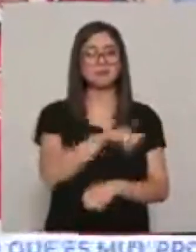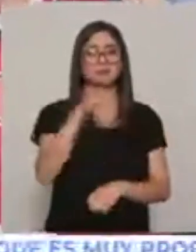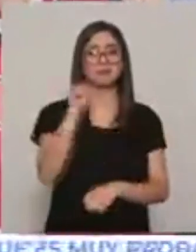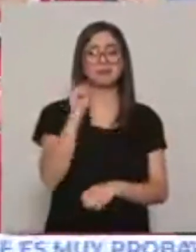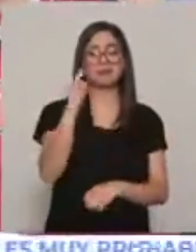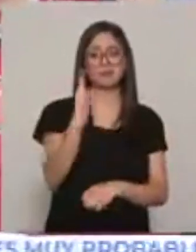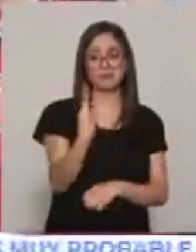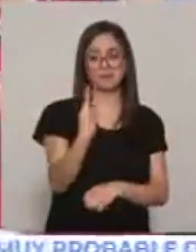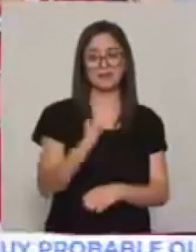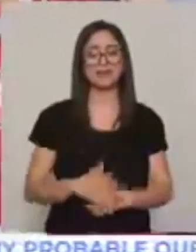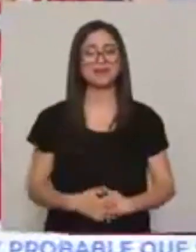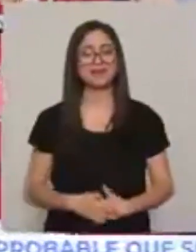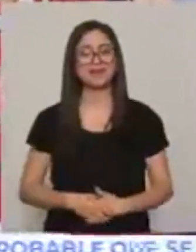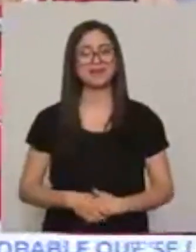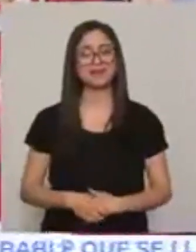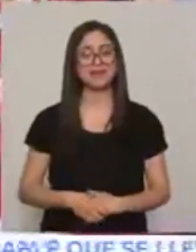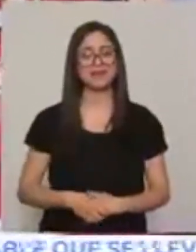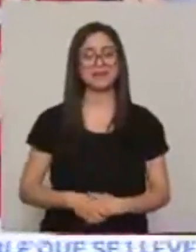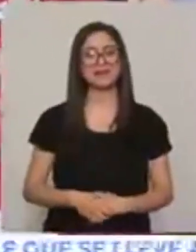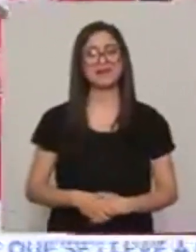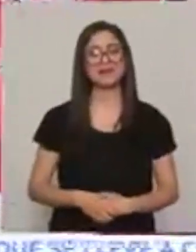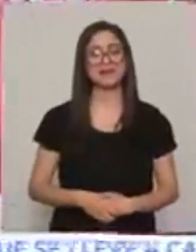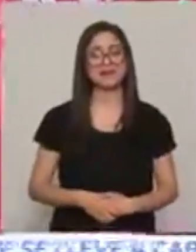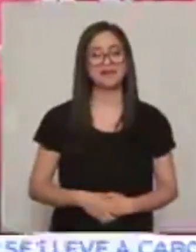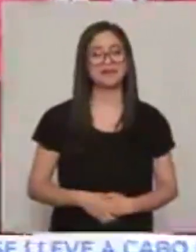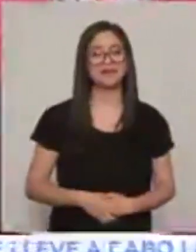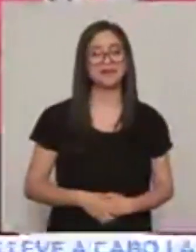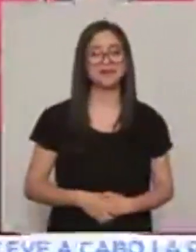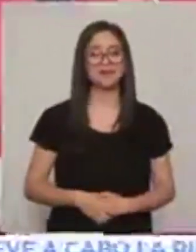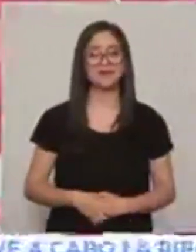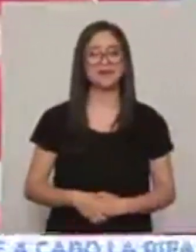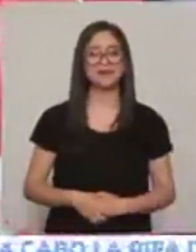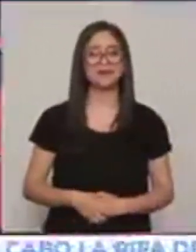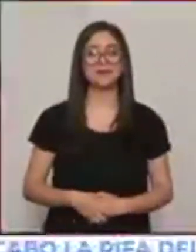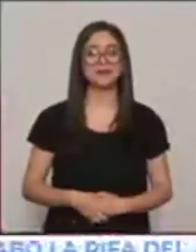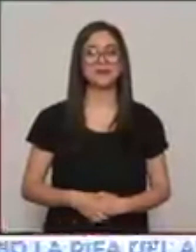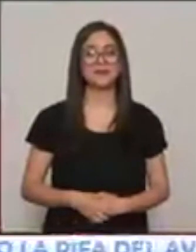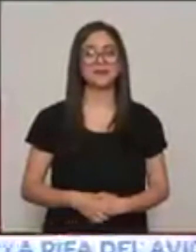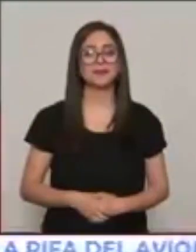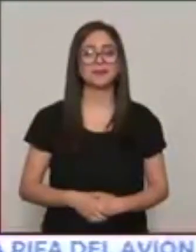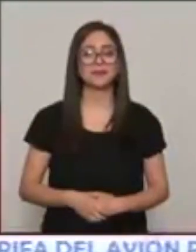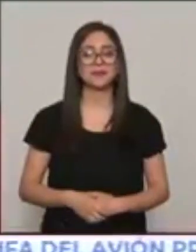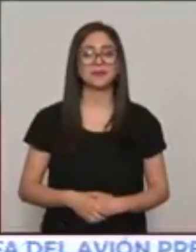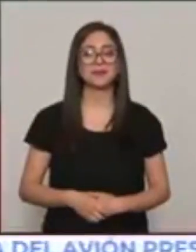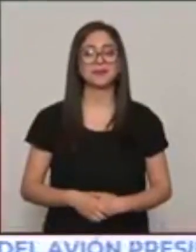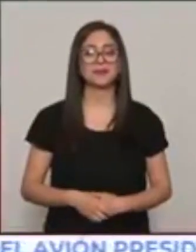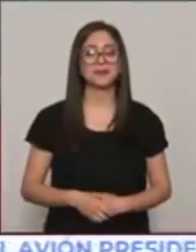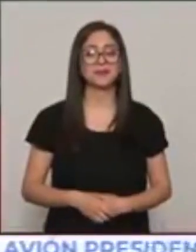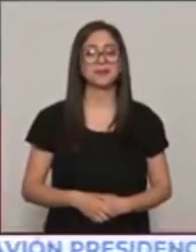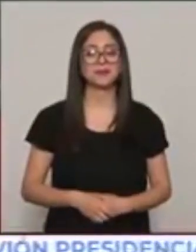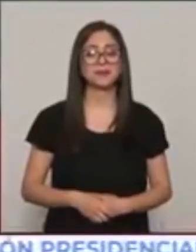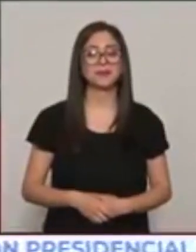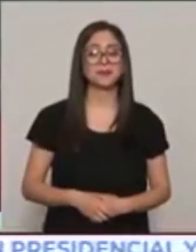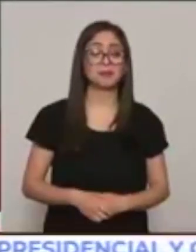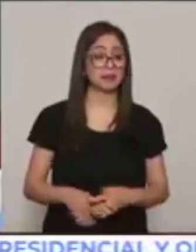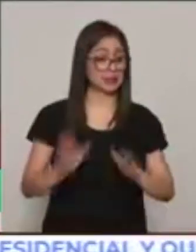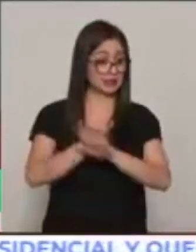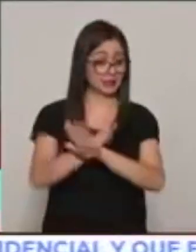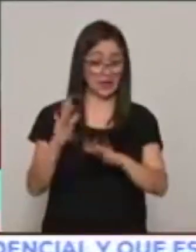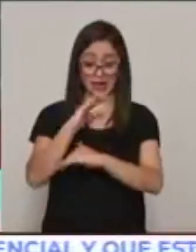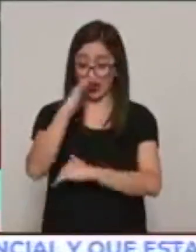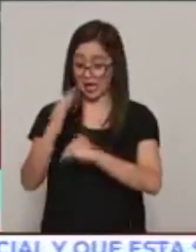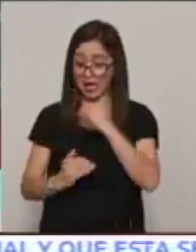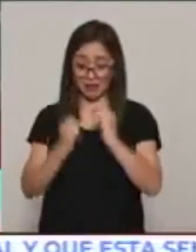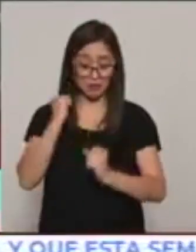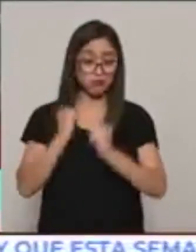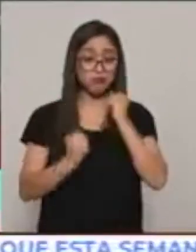San Francisco, ra, ra, ra, ¡Go Raiders! Y después de una rica carrera, qué mejor